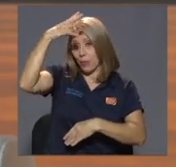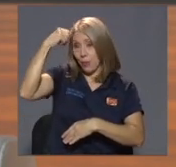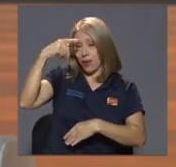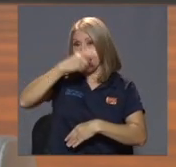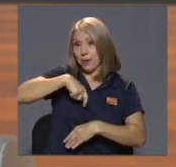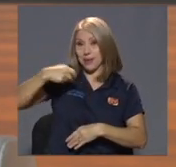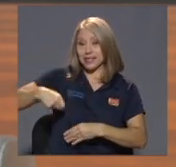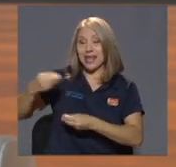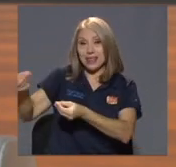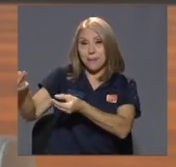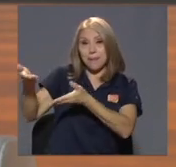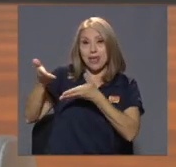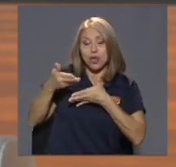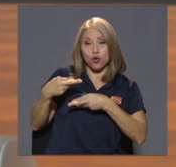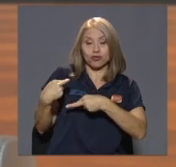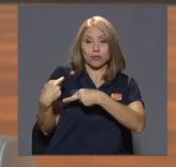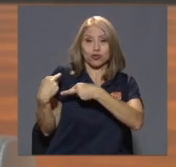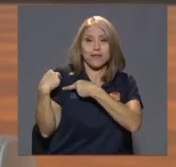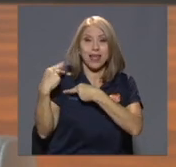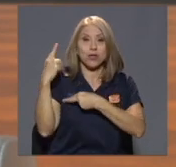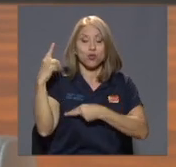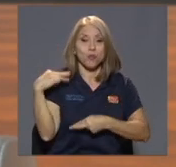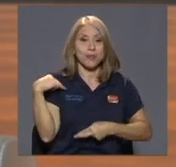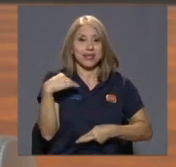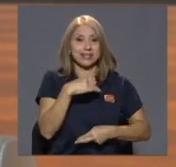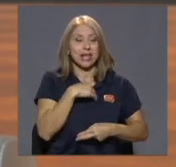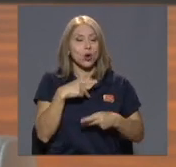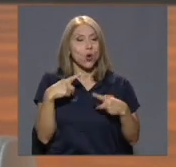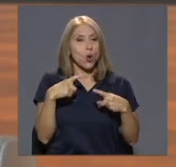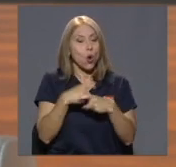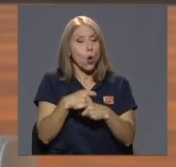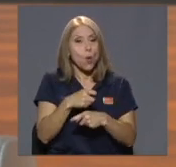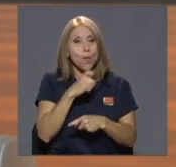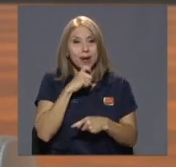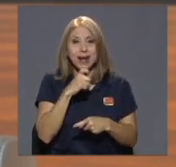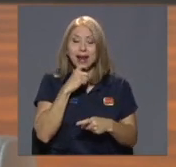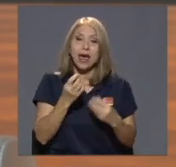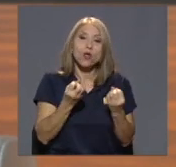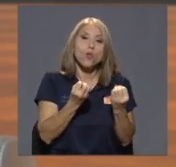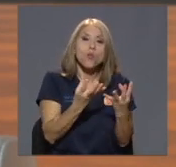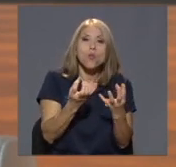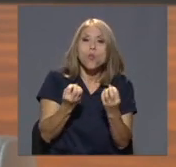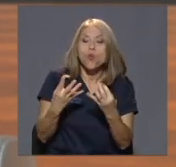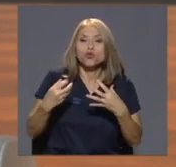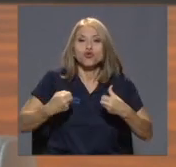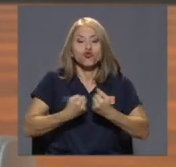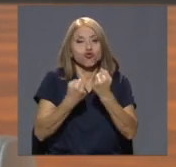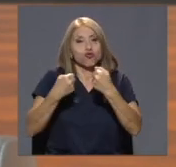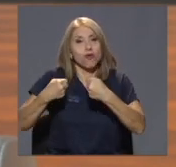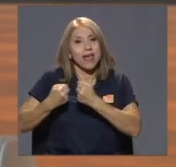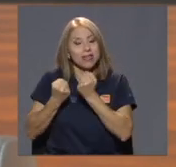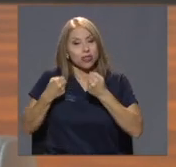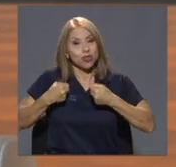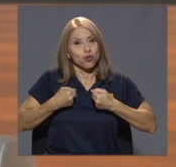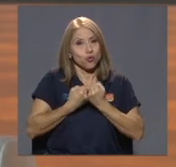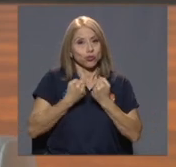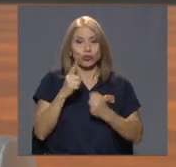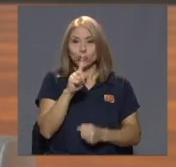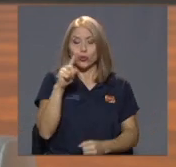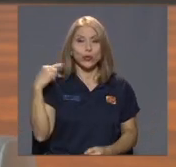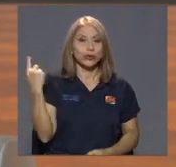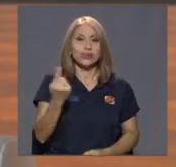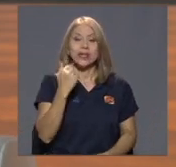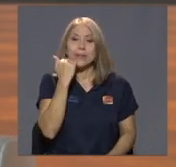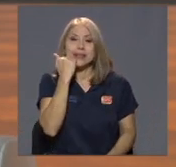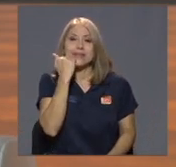complicado, de muchísimos retos, que no siempre es fácil salir bien,